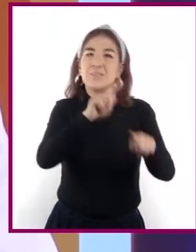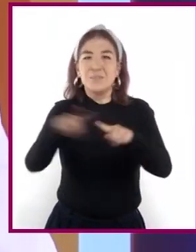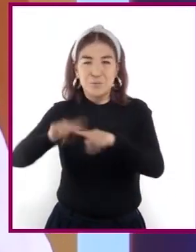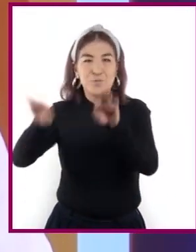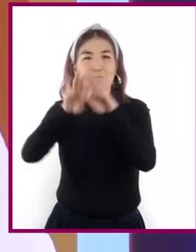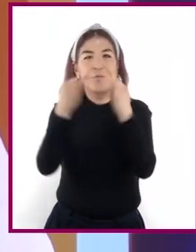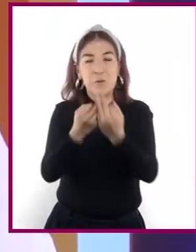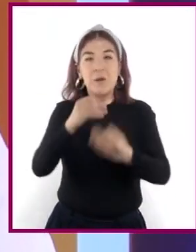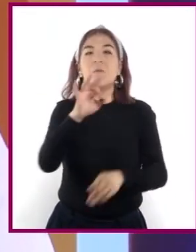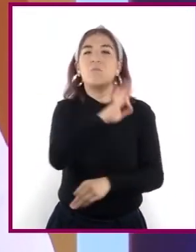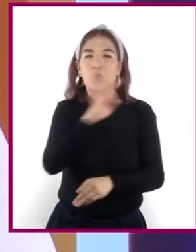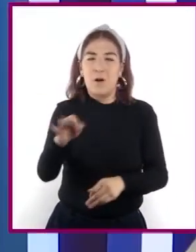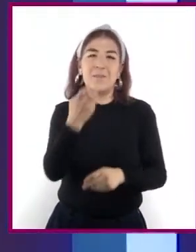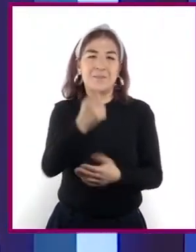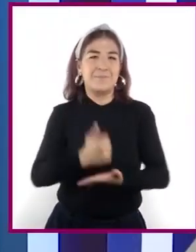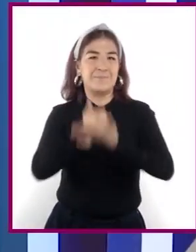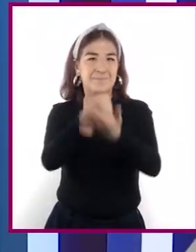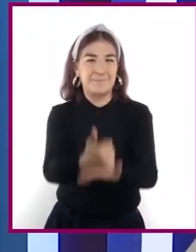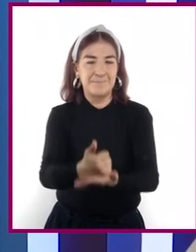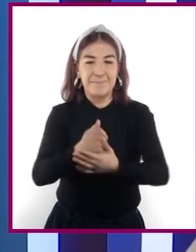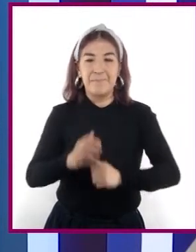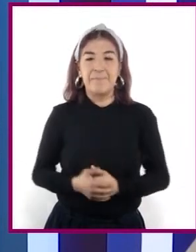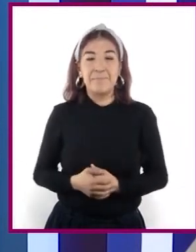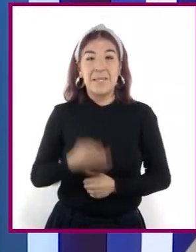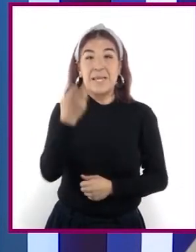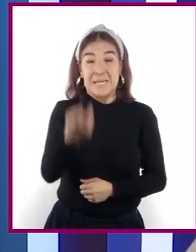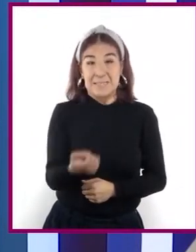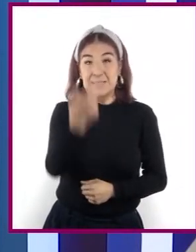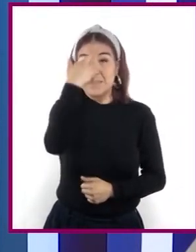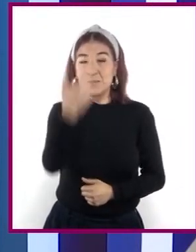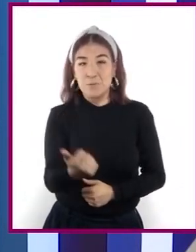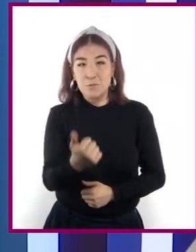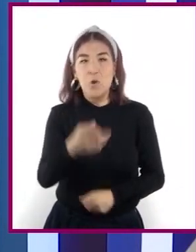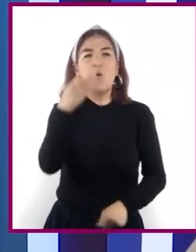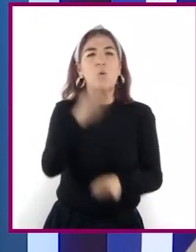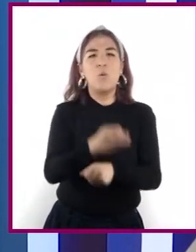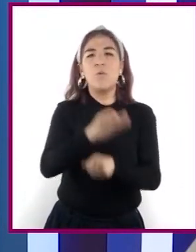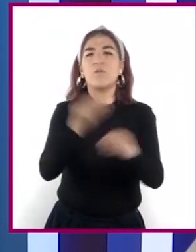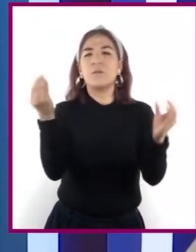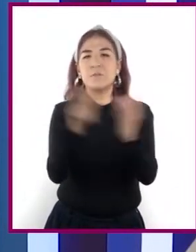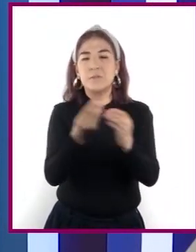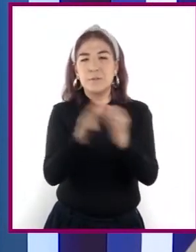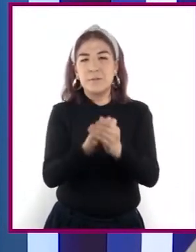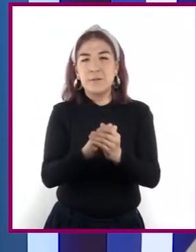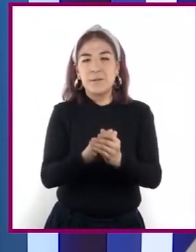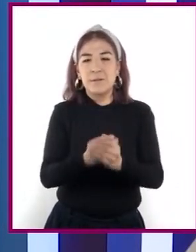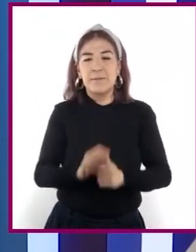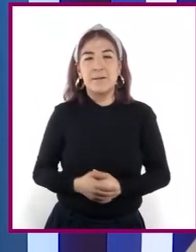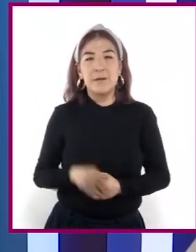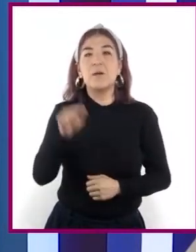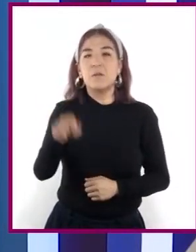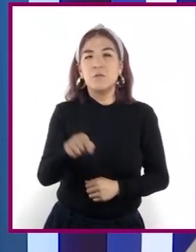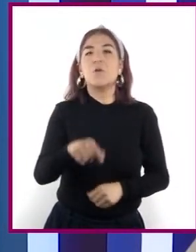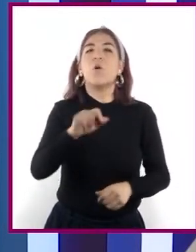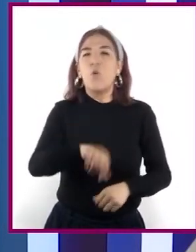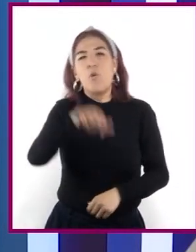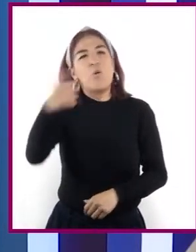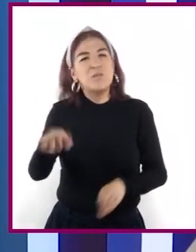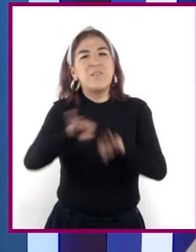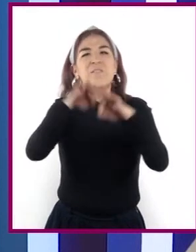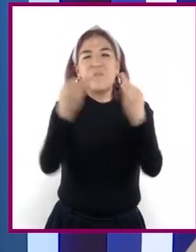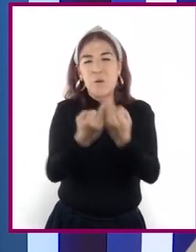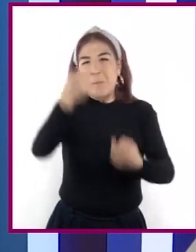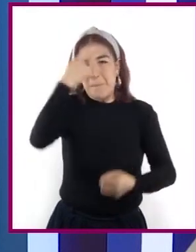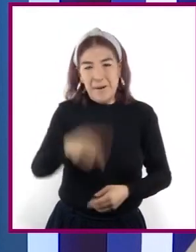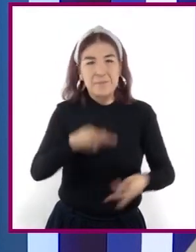que cumplen con este fin. Por tal motivo, en esta sesión se hizo uso de otros